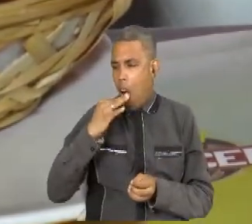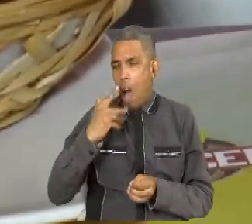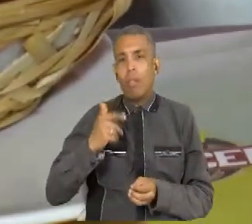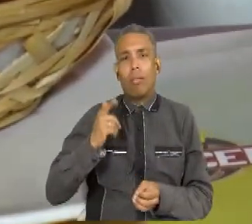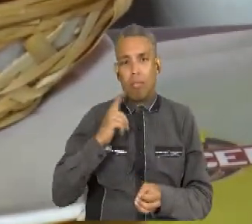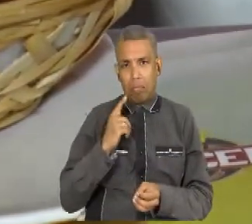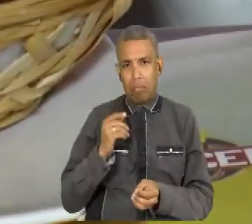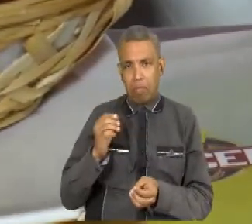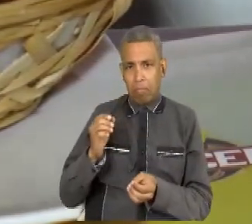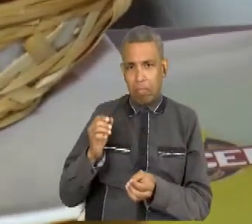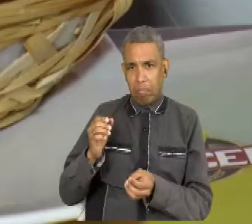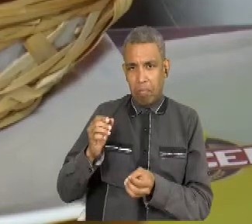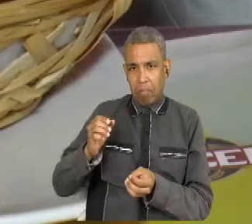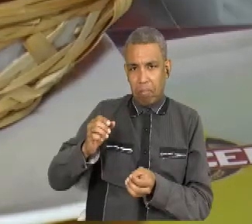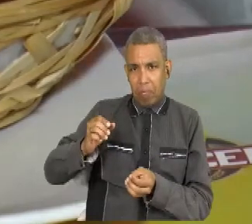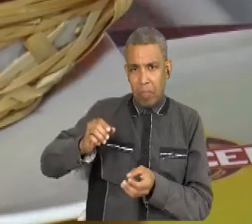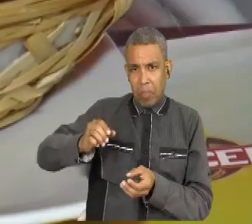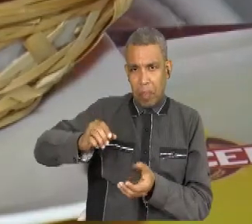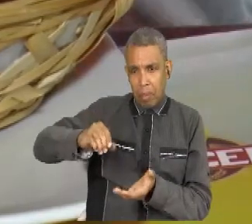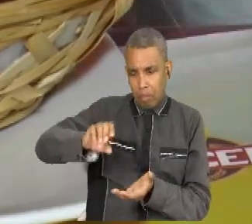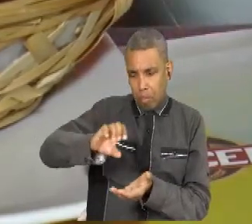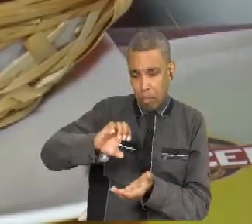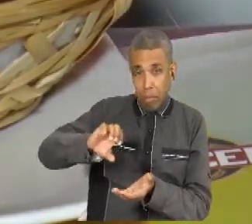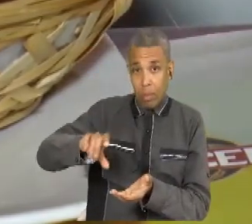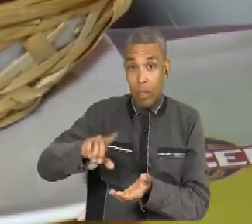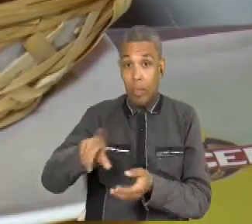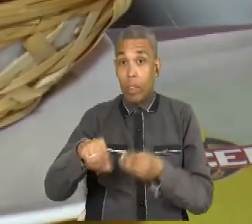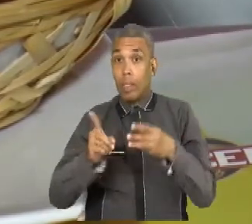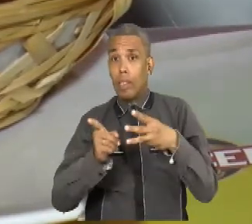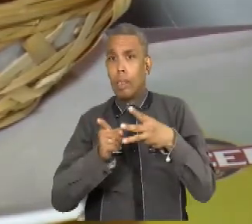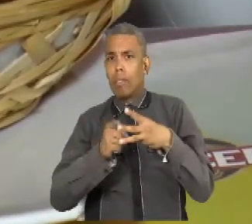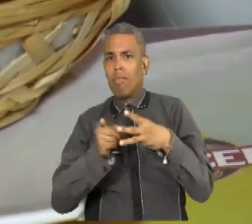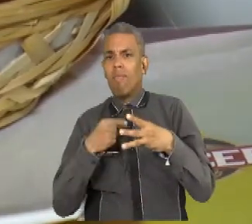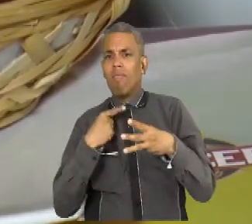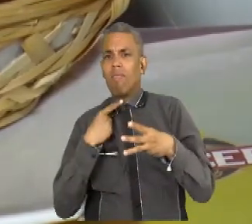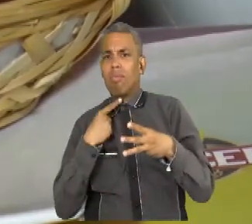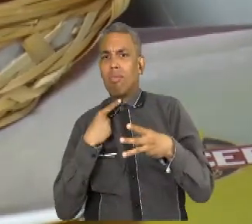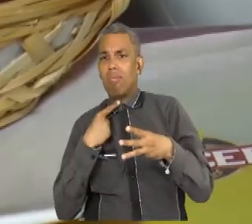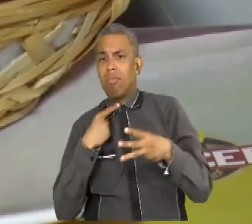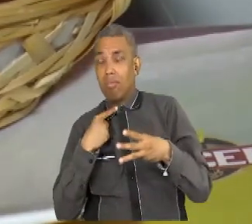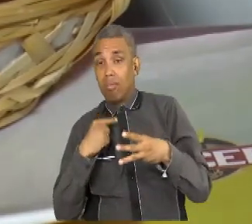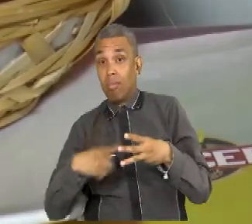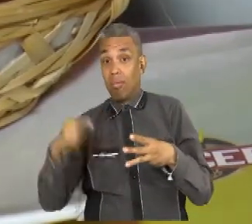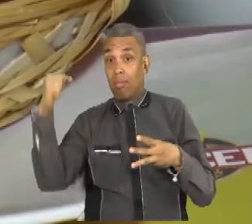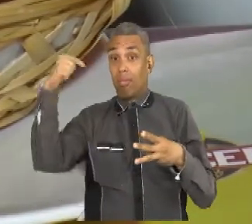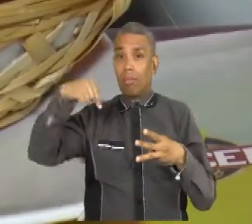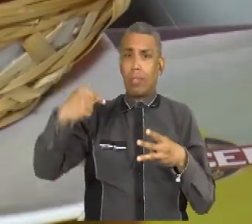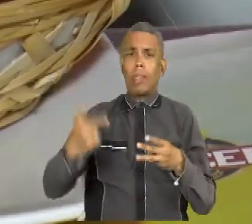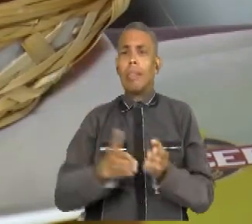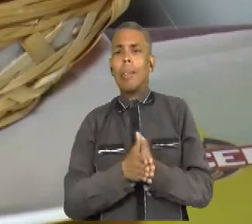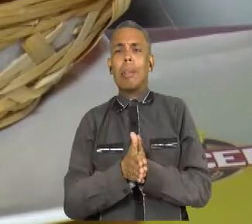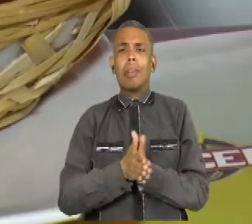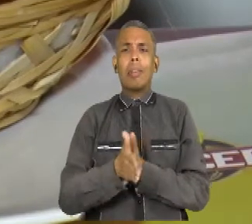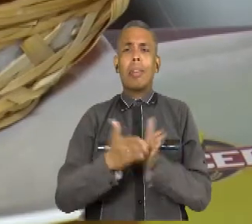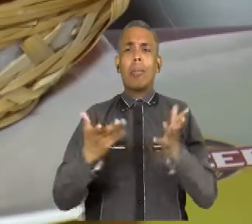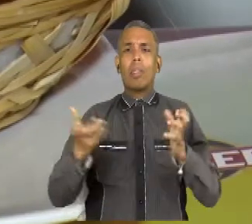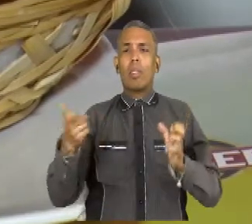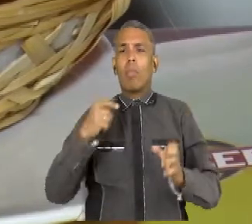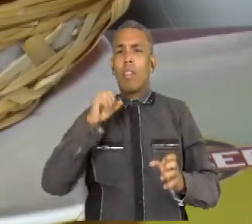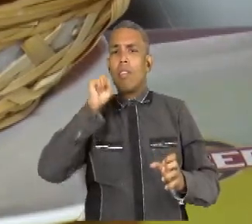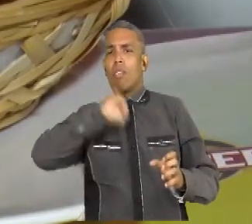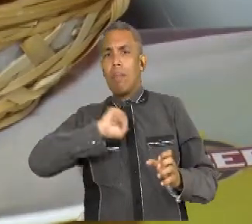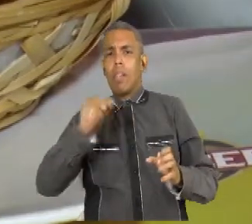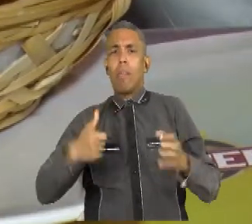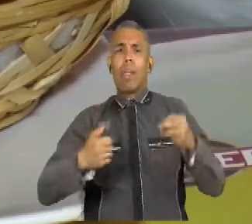es una de las entradas más pedidas aquí en la cervecería. Sí. Todo grupo grande que se respete, que viene, que se está tomando su cervecita, hágame el favor y